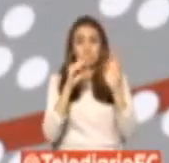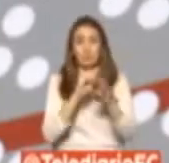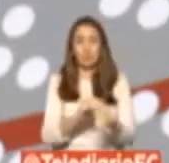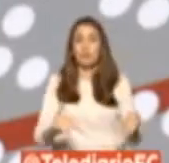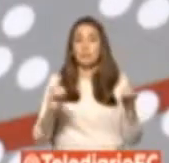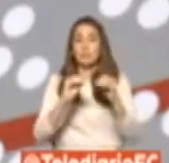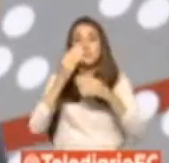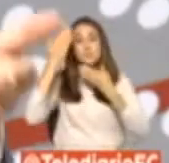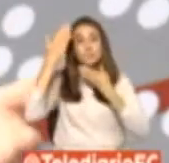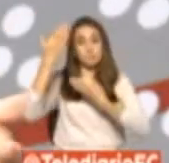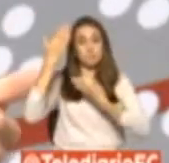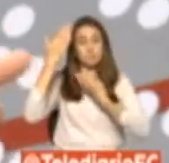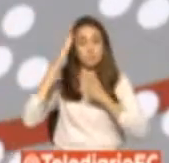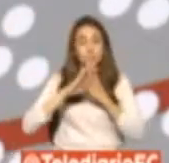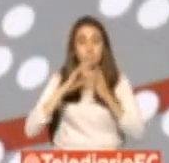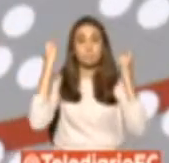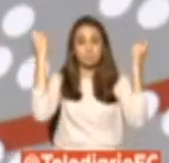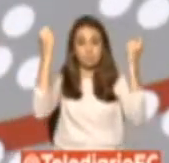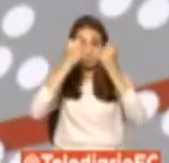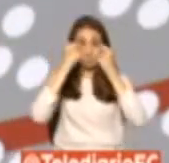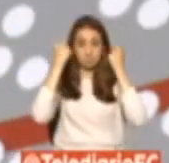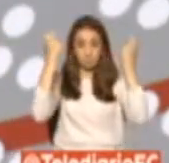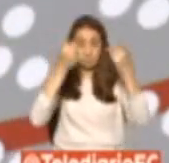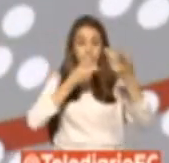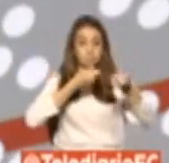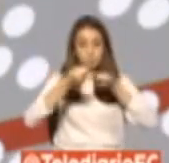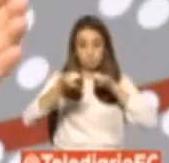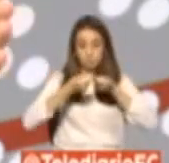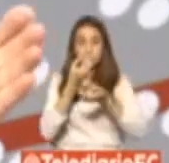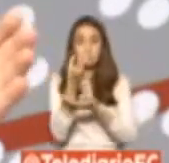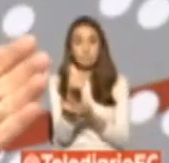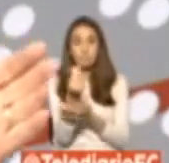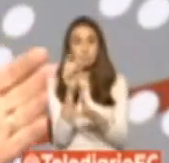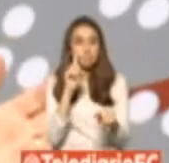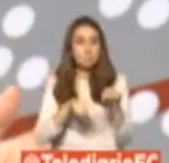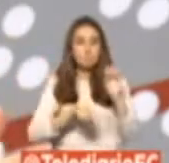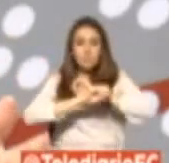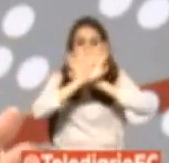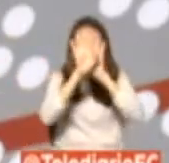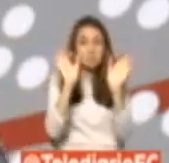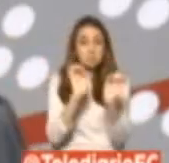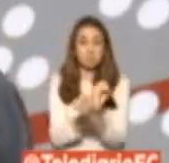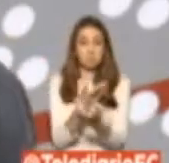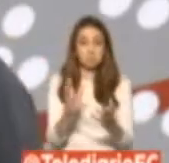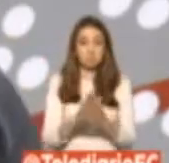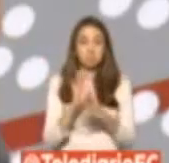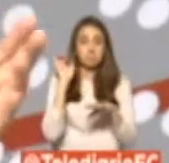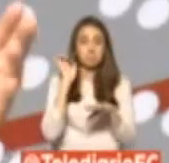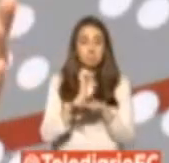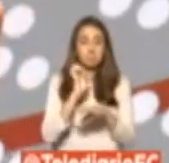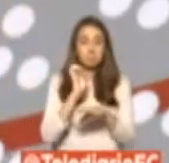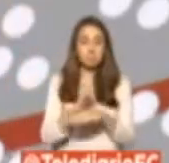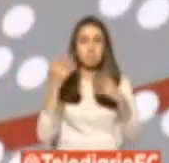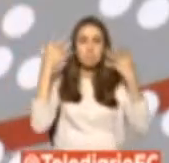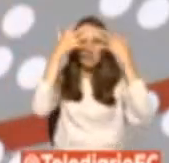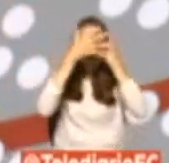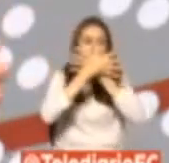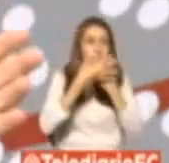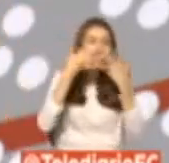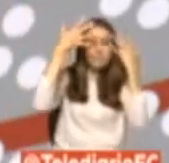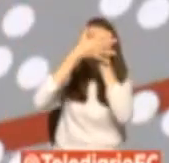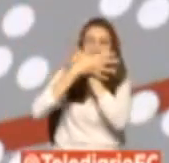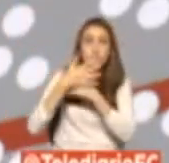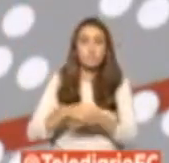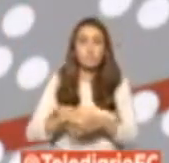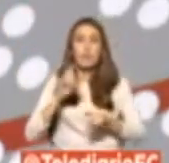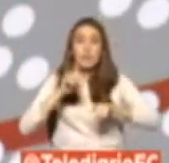partidos políticos en campaña y en el manejo del dinero no es claro en Ecuador. Eso es un vacío. Ahí sí hay